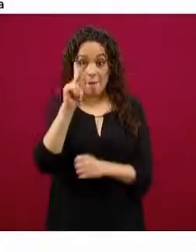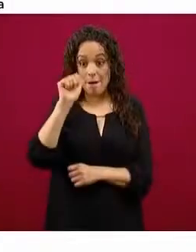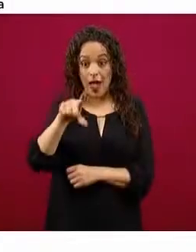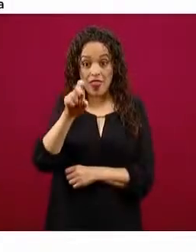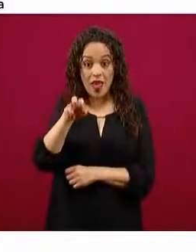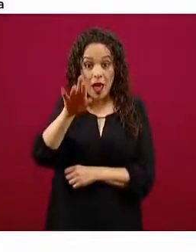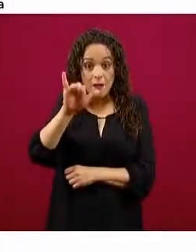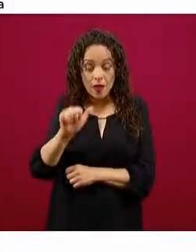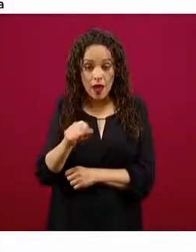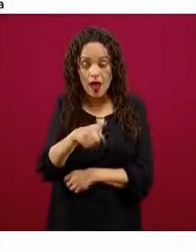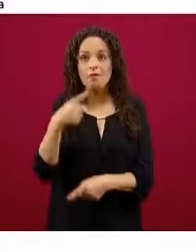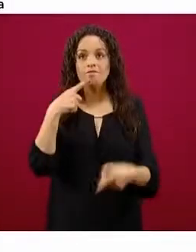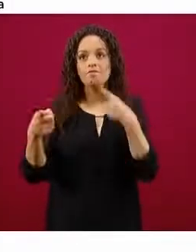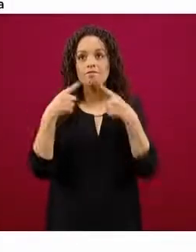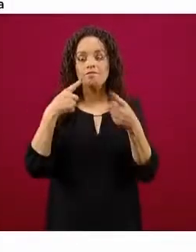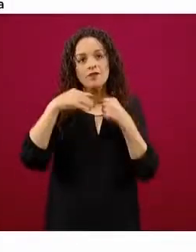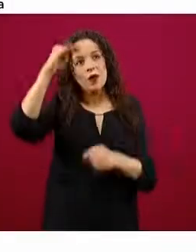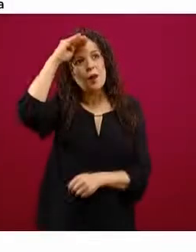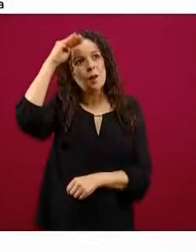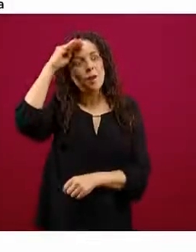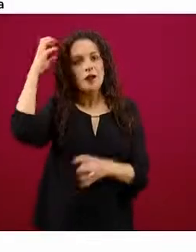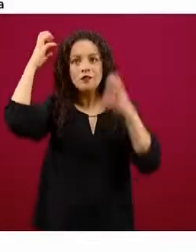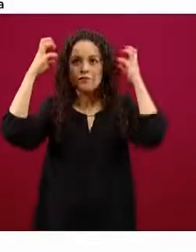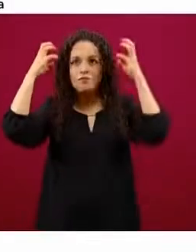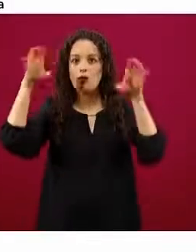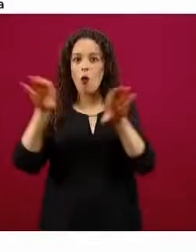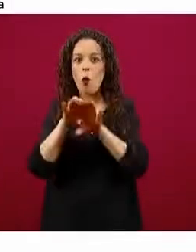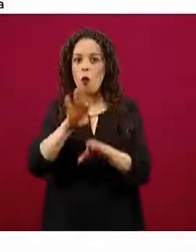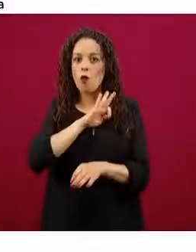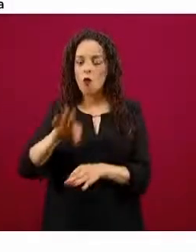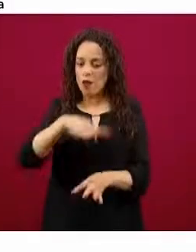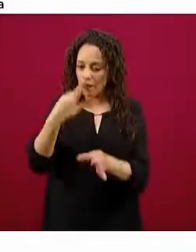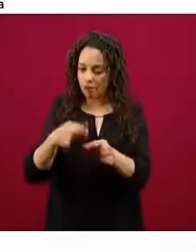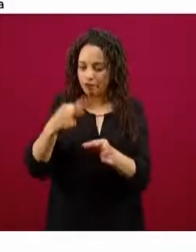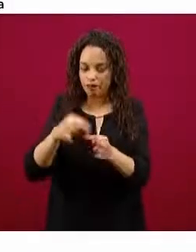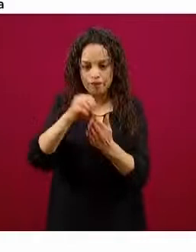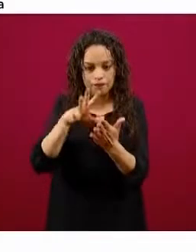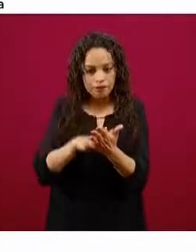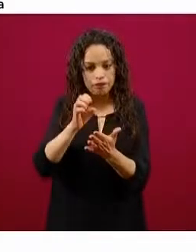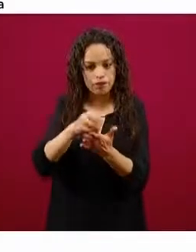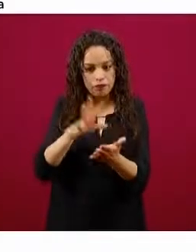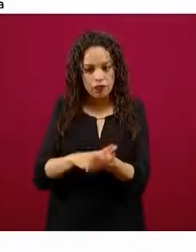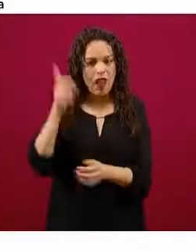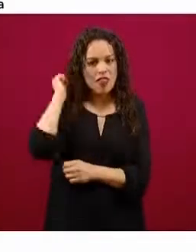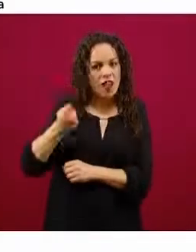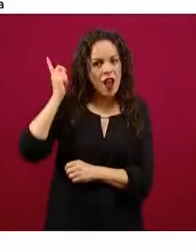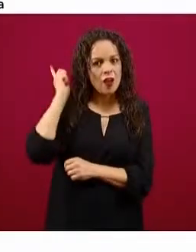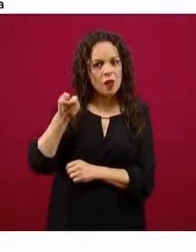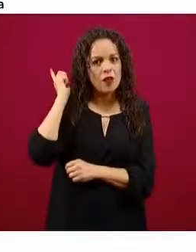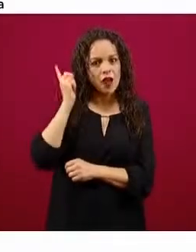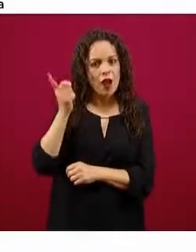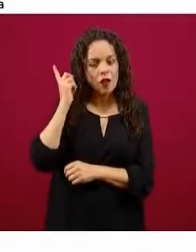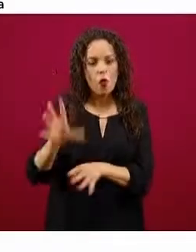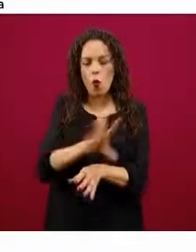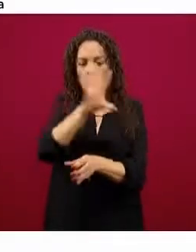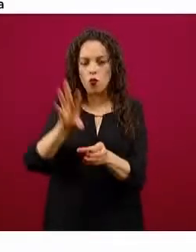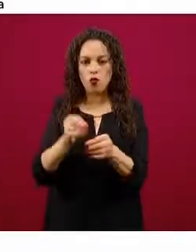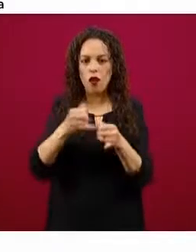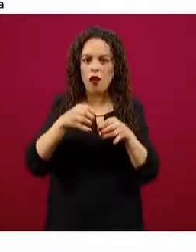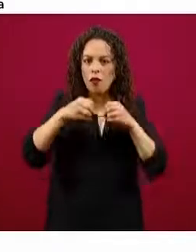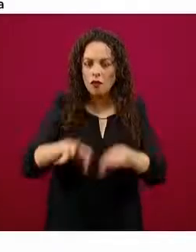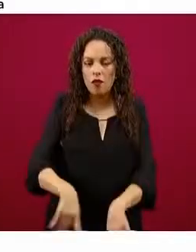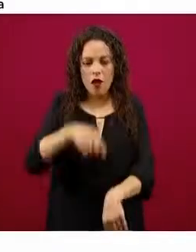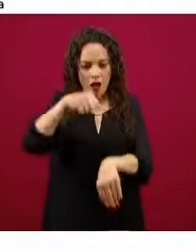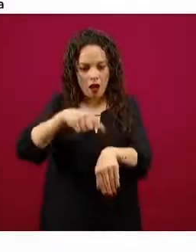sí pensábamos cómo le vamos a hacer para poder reportar oportunamente y al día y toda la información y diariamente y a una hora